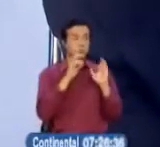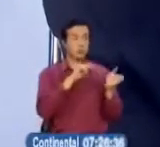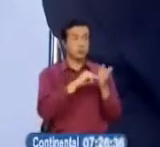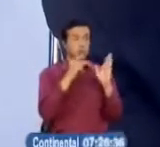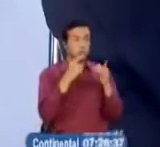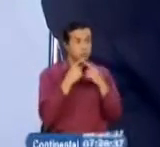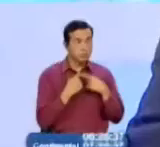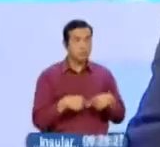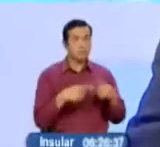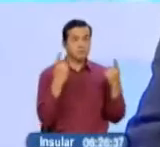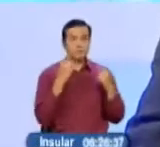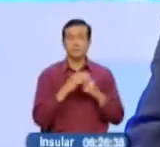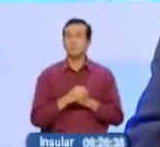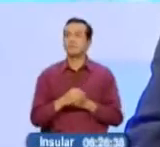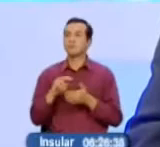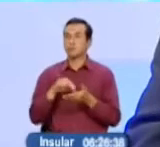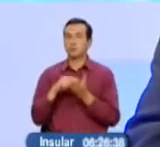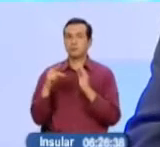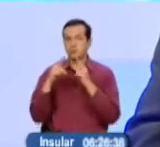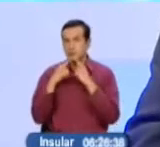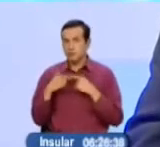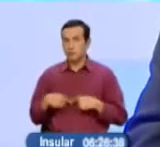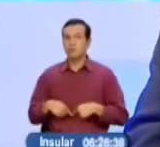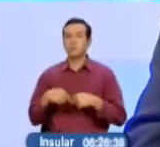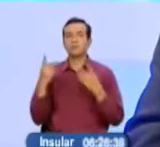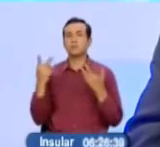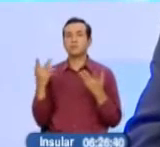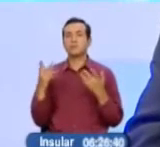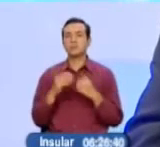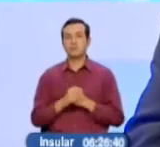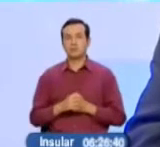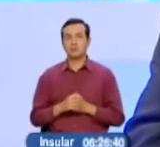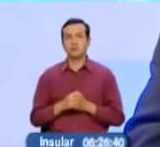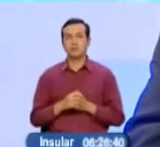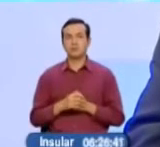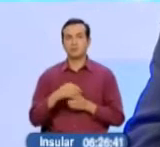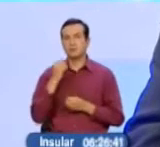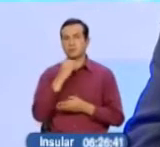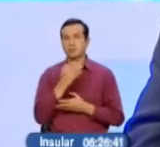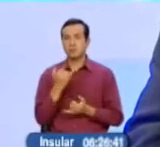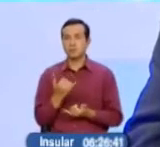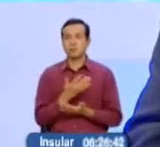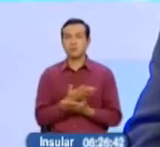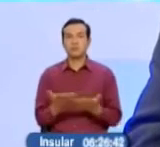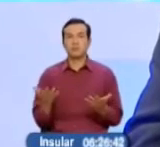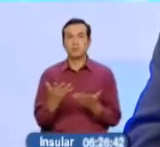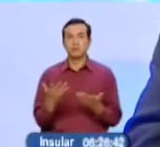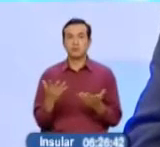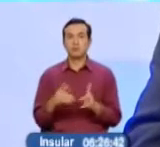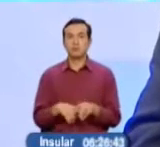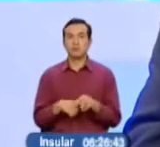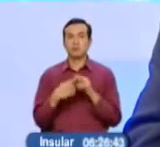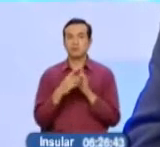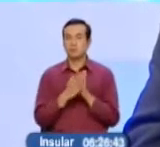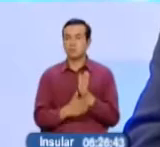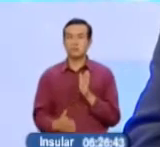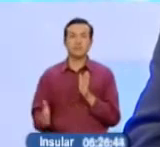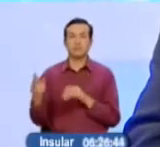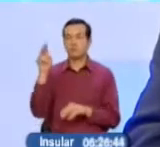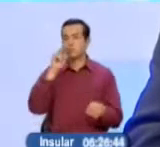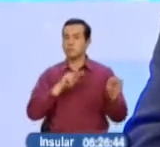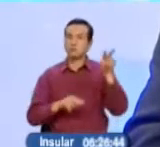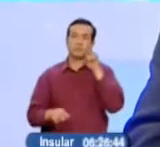tecnología. Comunicación a partir de la tecnología y también de, yo diría, en estos momentos, a partir de una